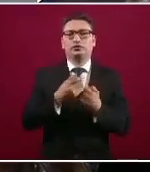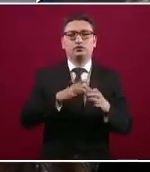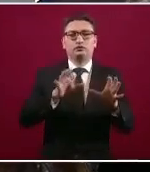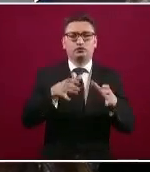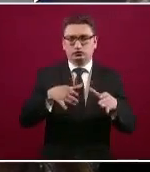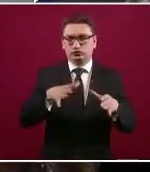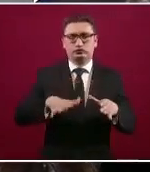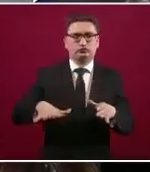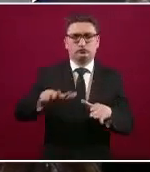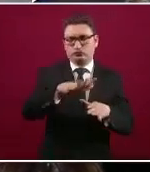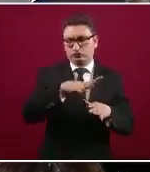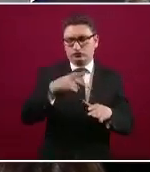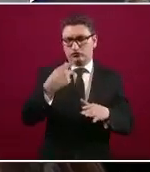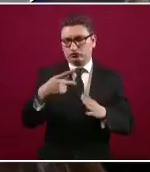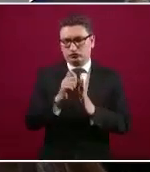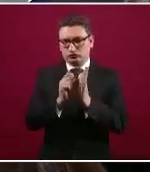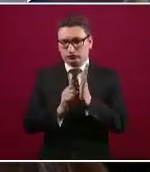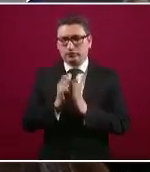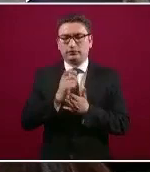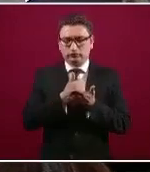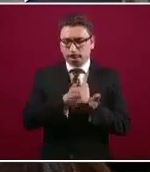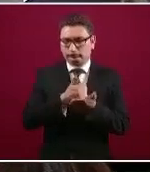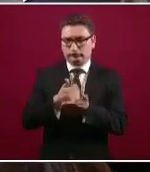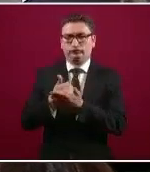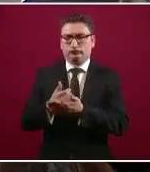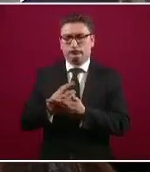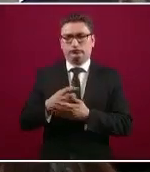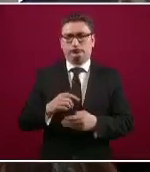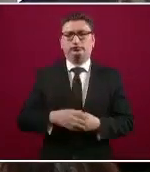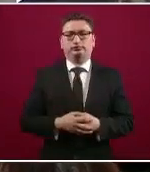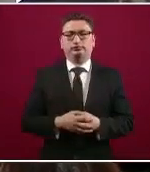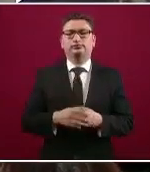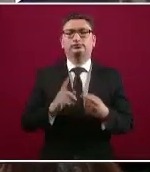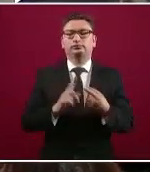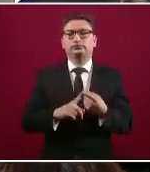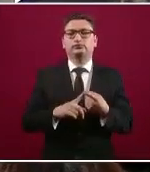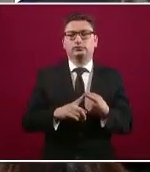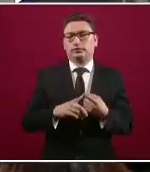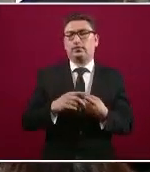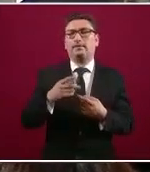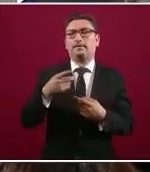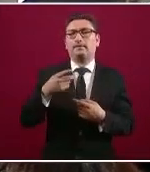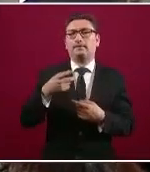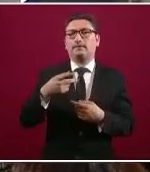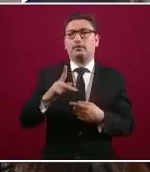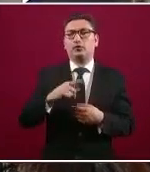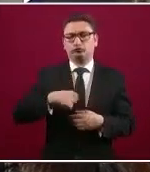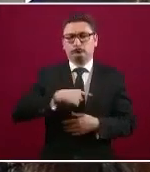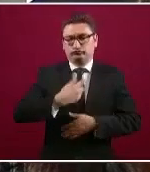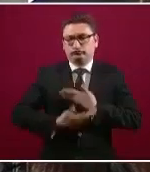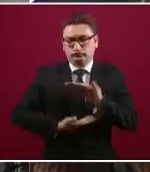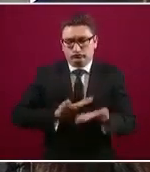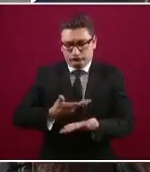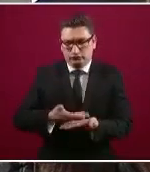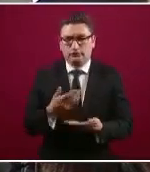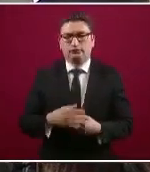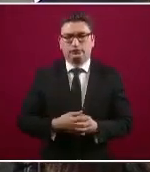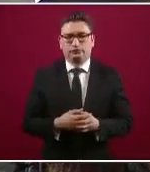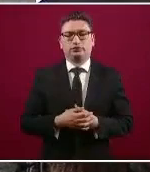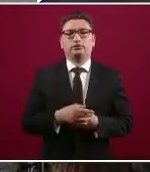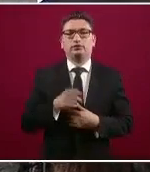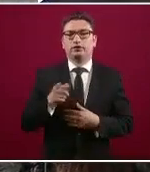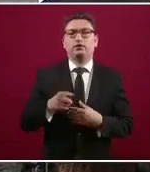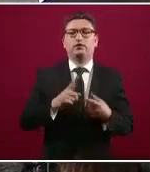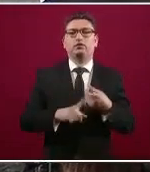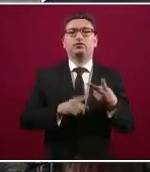comunitarios. Entonces, sí estamos haciendo una parte de este tema. El otro, pero ese es el servicio. Usted luego me habló del tema